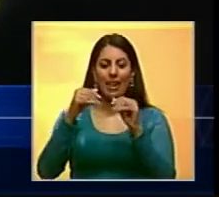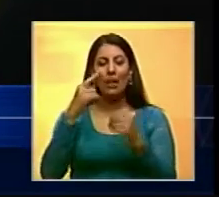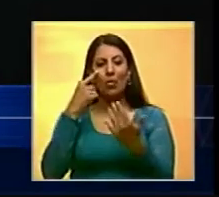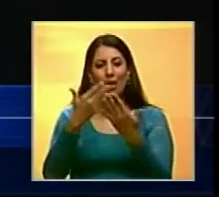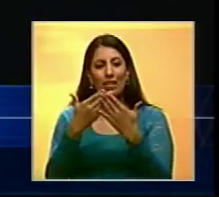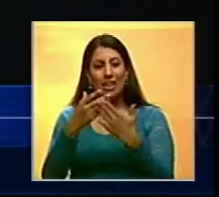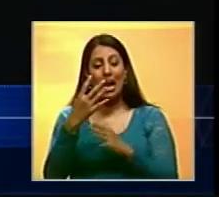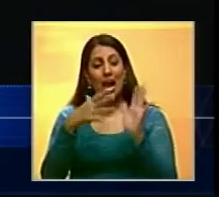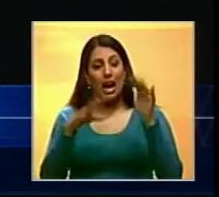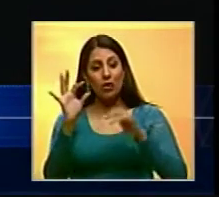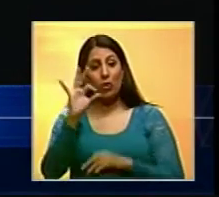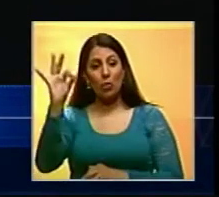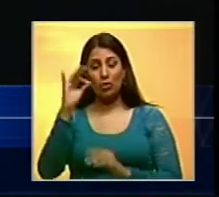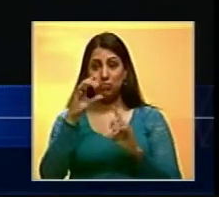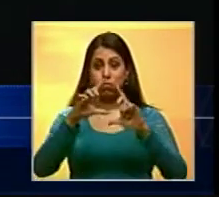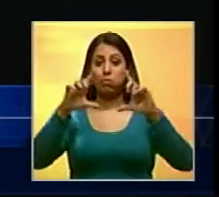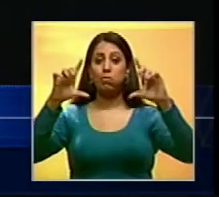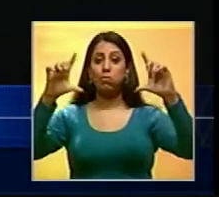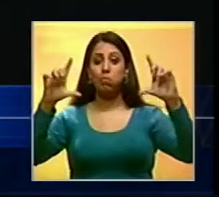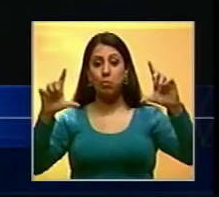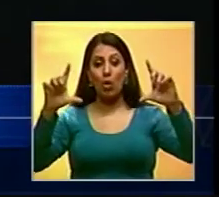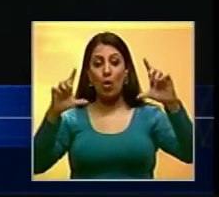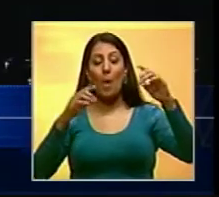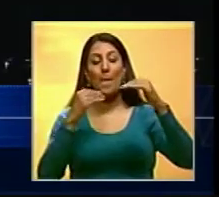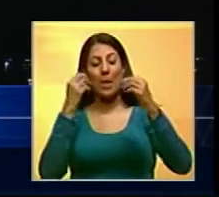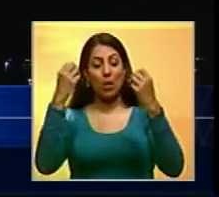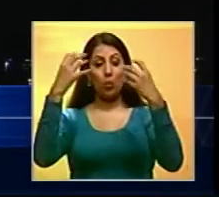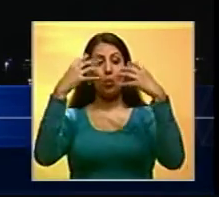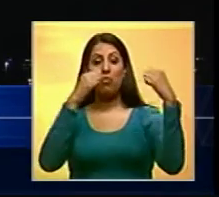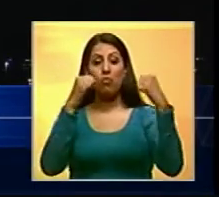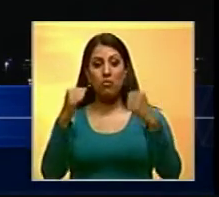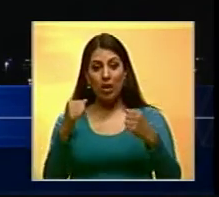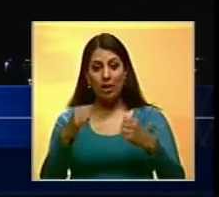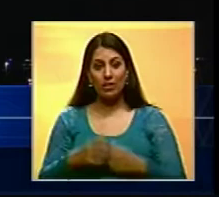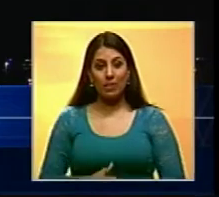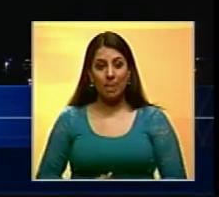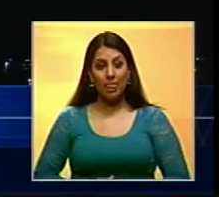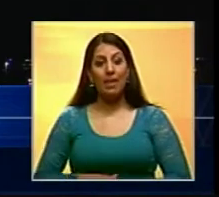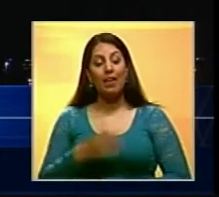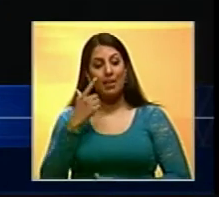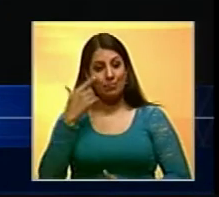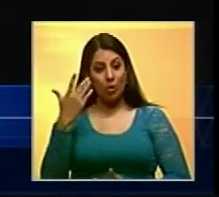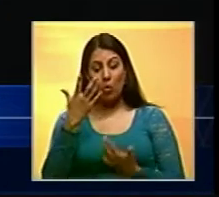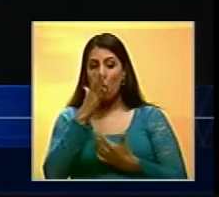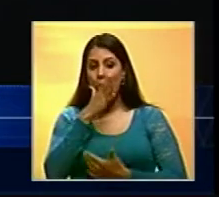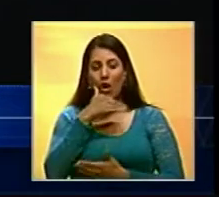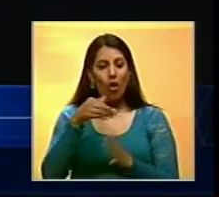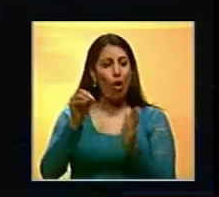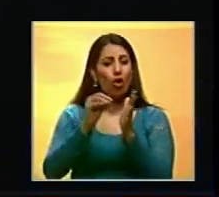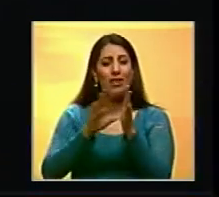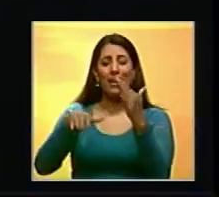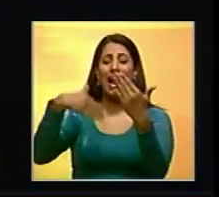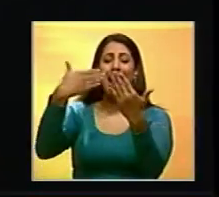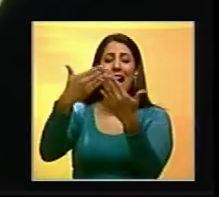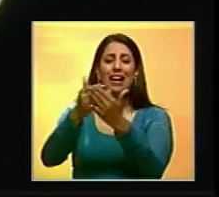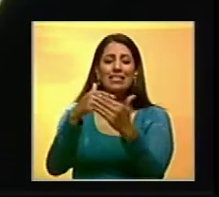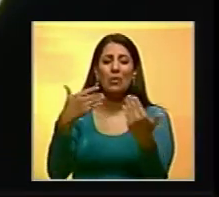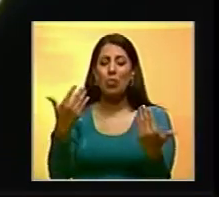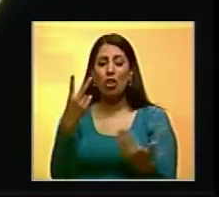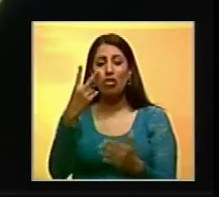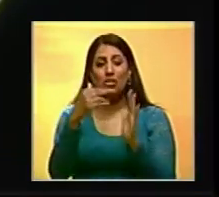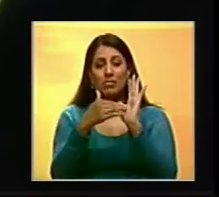apreciándose 14% más gigante y 30% más luminosa que de costumbre. El fenómeno no volverá a ocurrir hasta